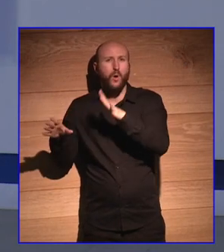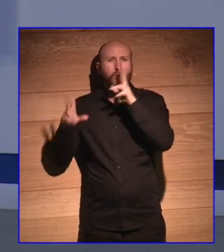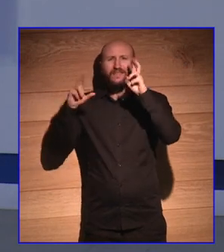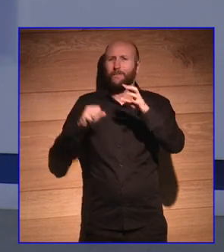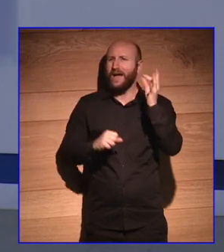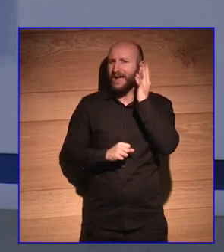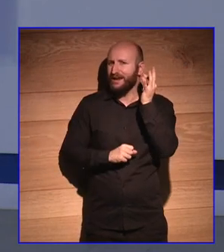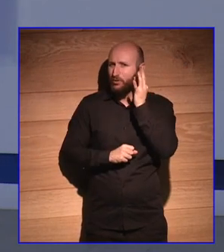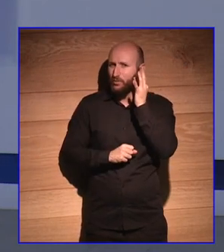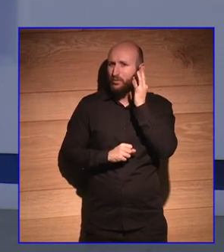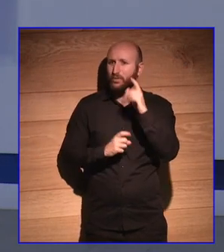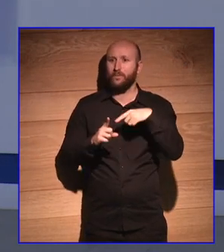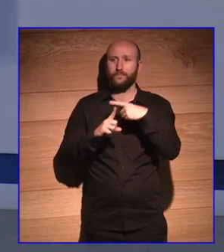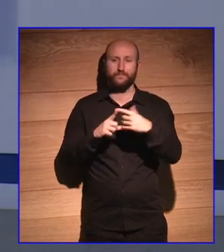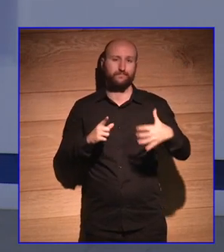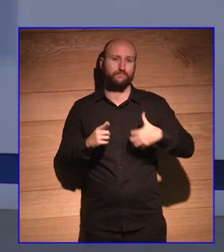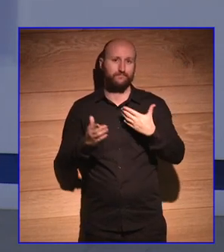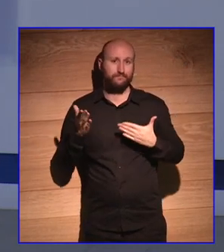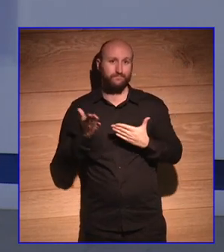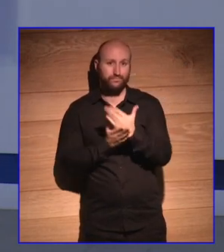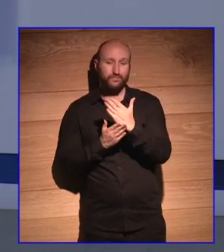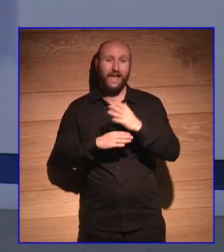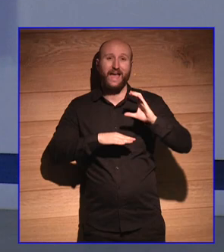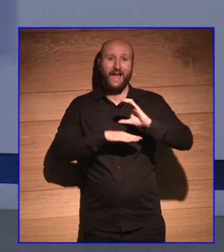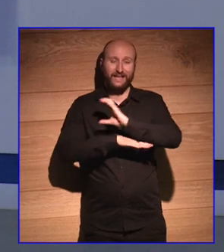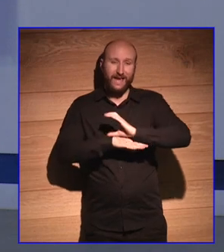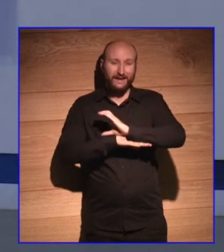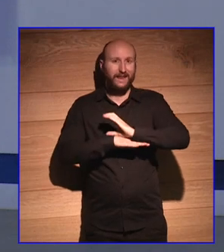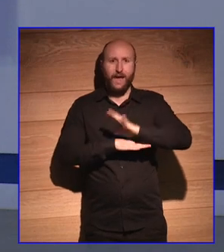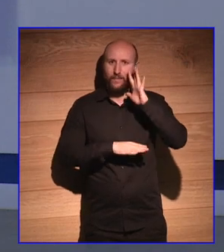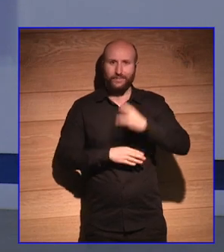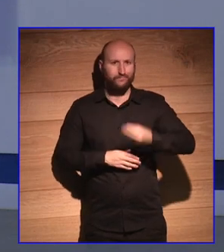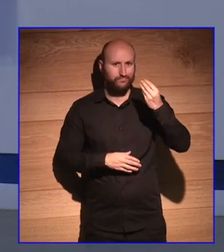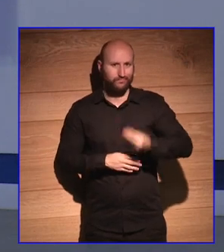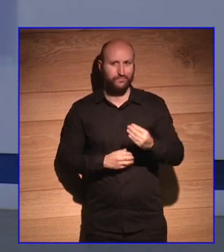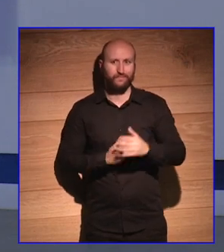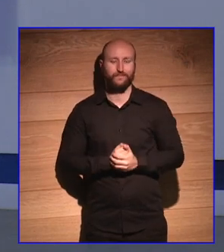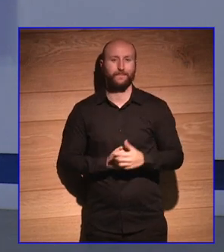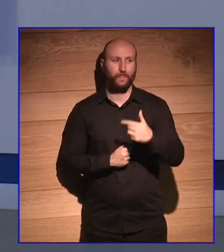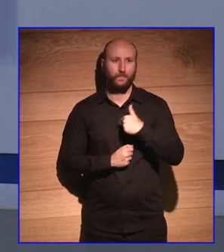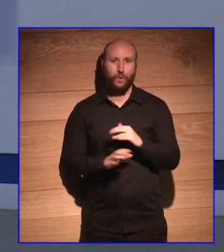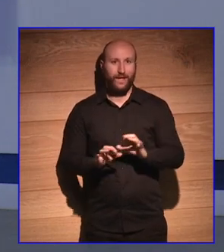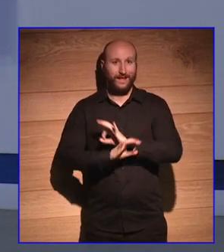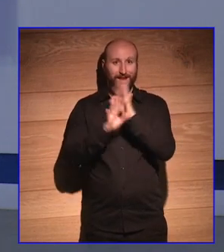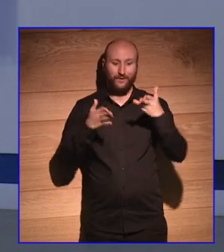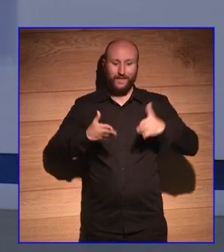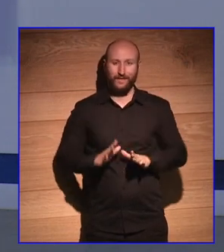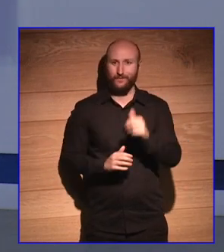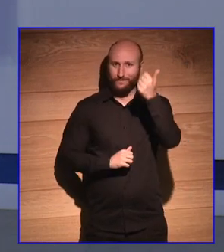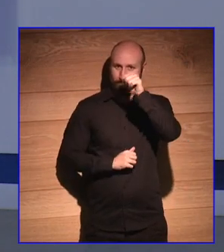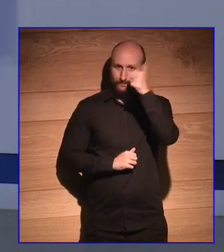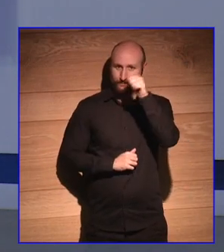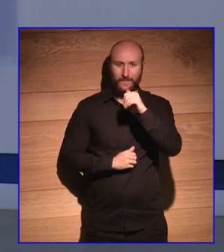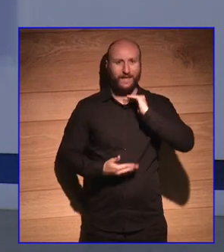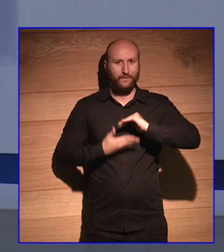cómo esto entorpeció una carrera que apuntaba a meteórica nosotros lo tenemos muy claro un hijo varón con las mismas capacidades